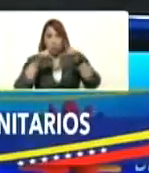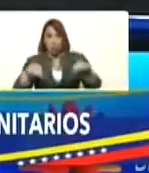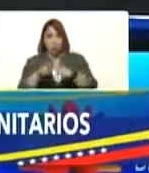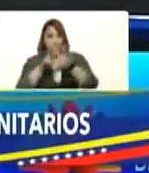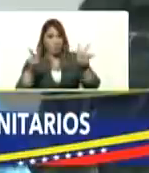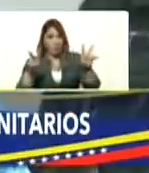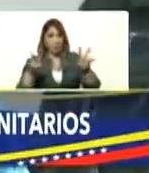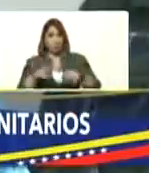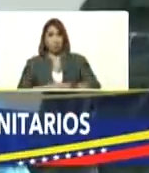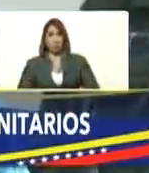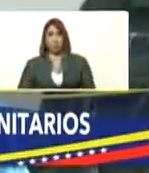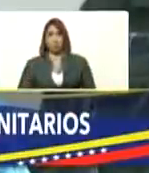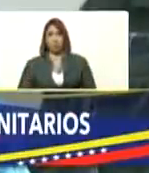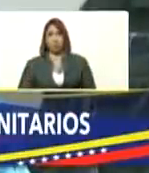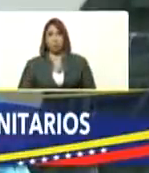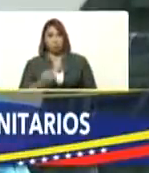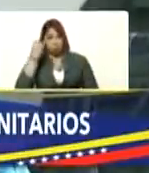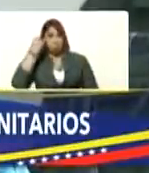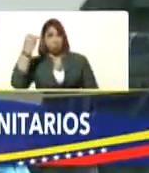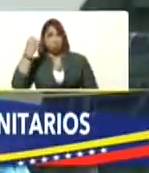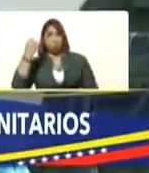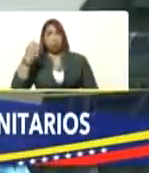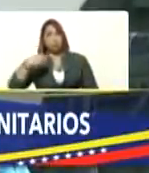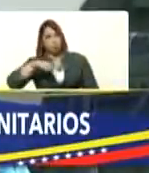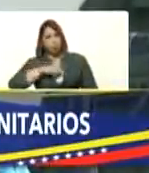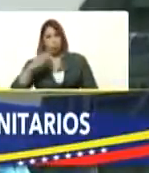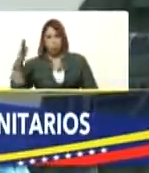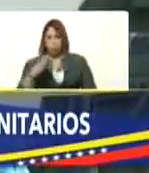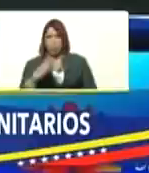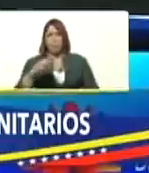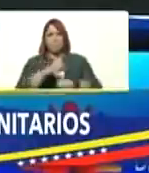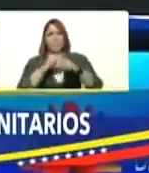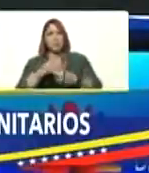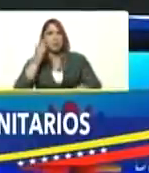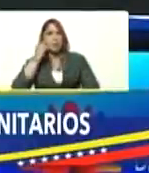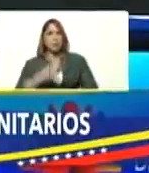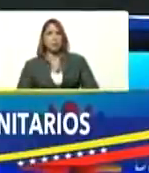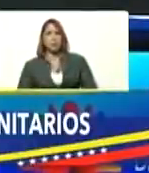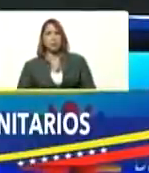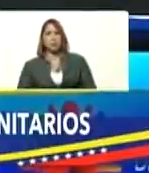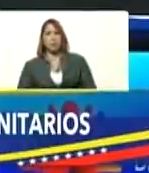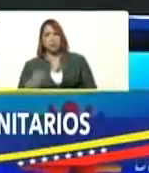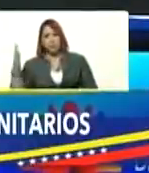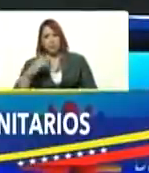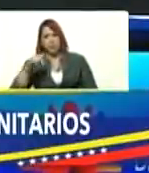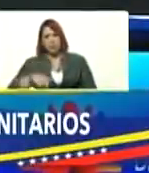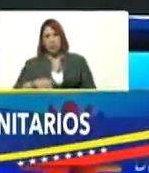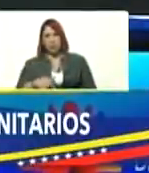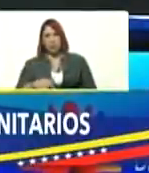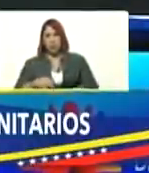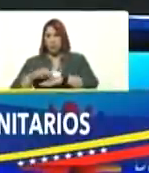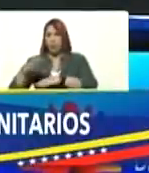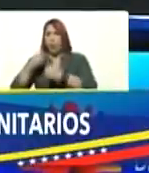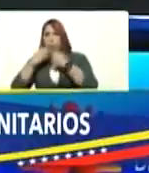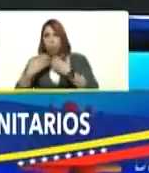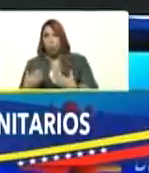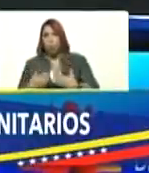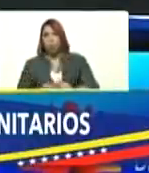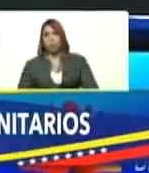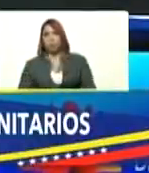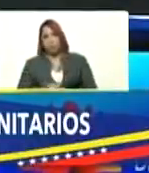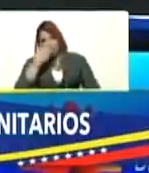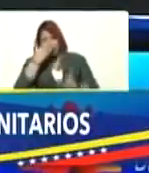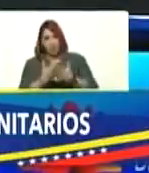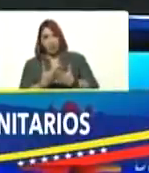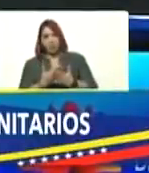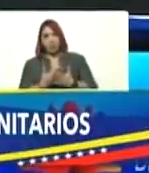paz. Me la traje ministro y me dijo, ve, yo voy para allá, se vino para acá, dejó un buen compañero al frente allá en Lara.